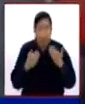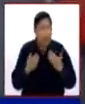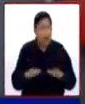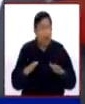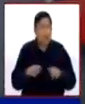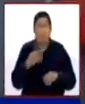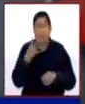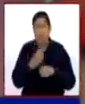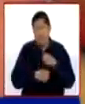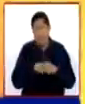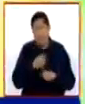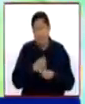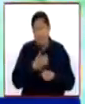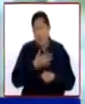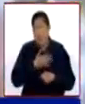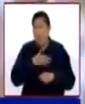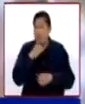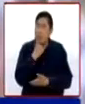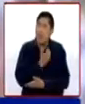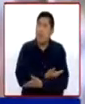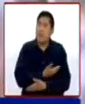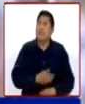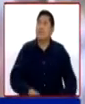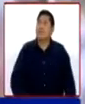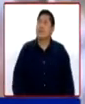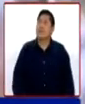ya cumplí 4 años ya, mi hija.